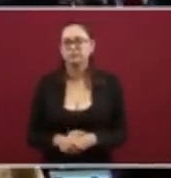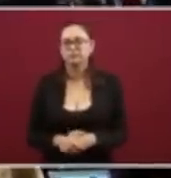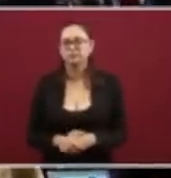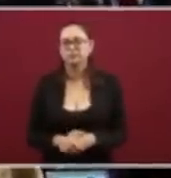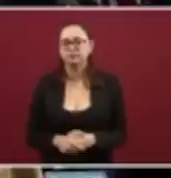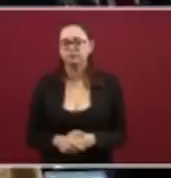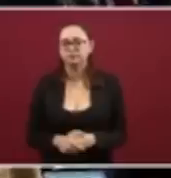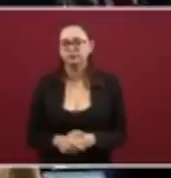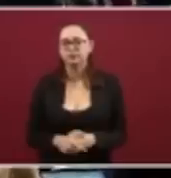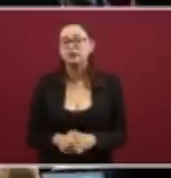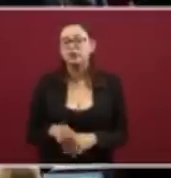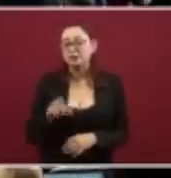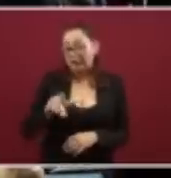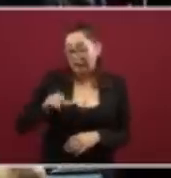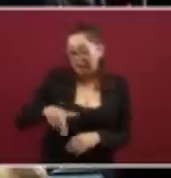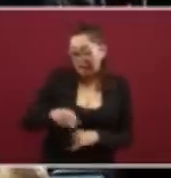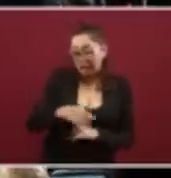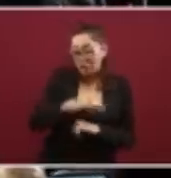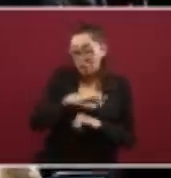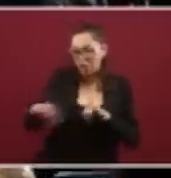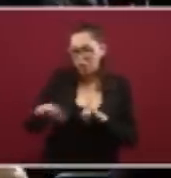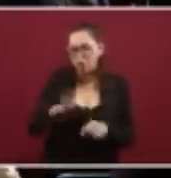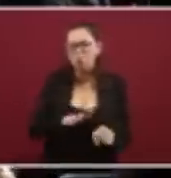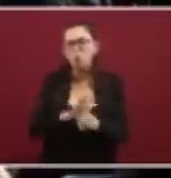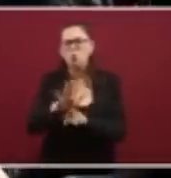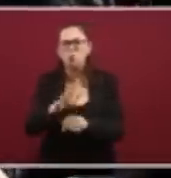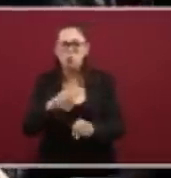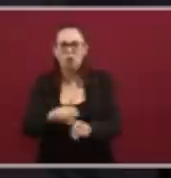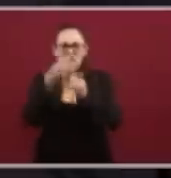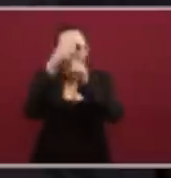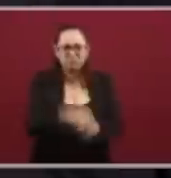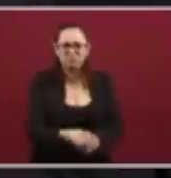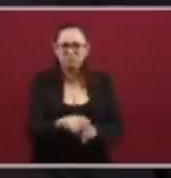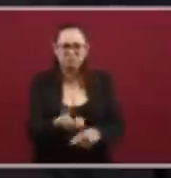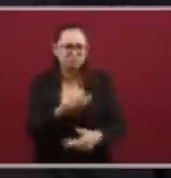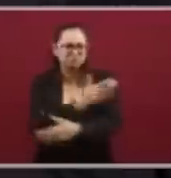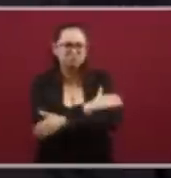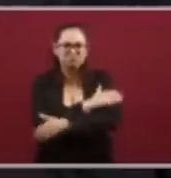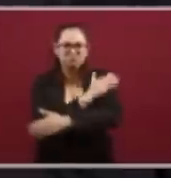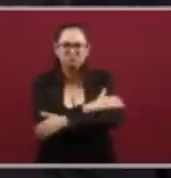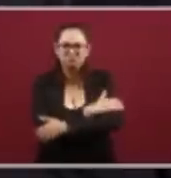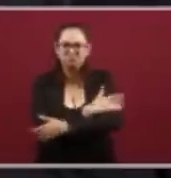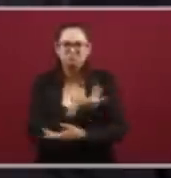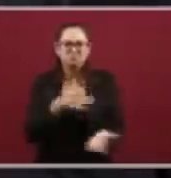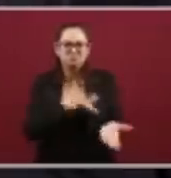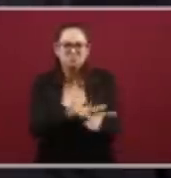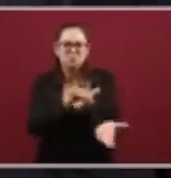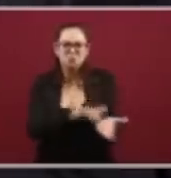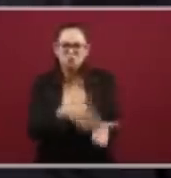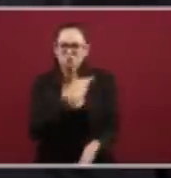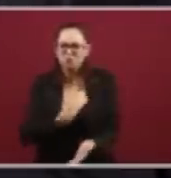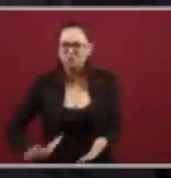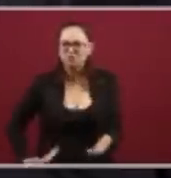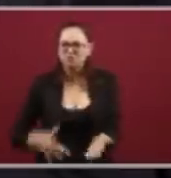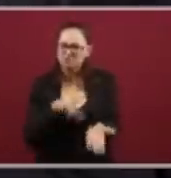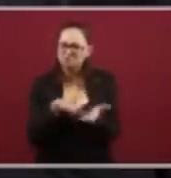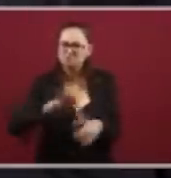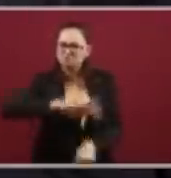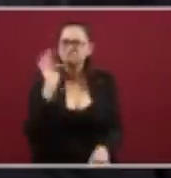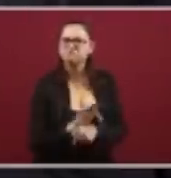sobre su último que acaba de cual represa le puede haber si mira tienen el apoyo del presidente